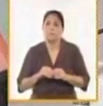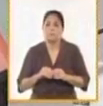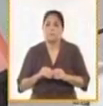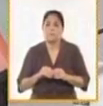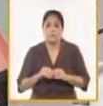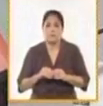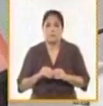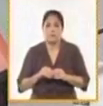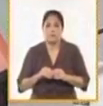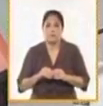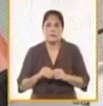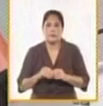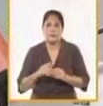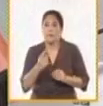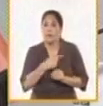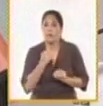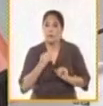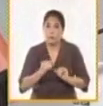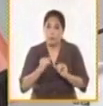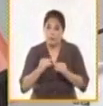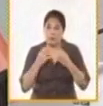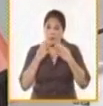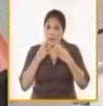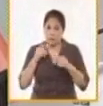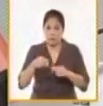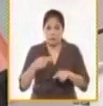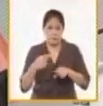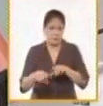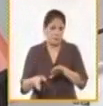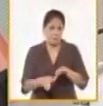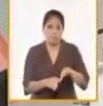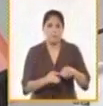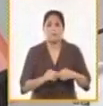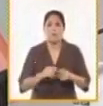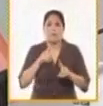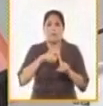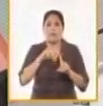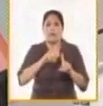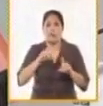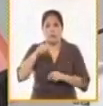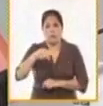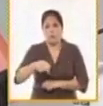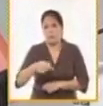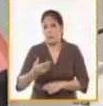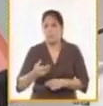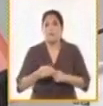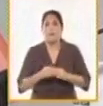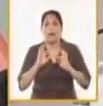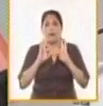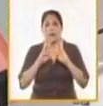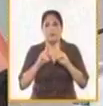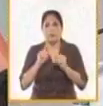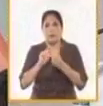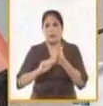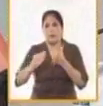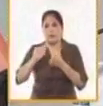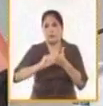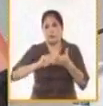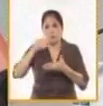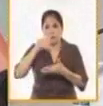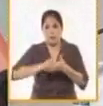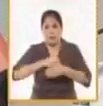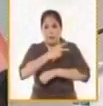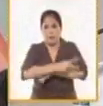Bueno, pues es nuestra noticia del día. Vamos ya al primer tema que nos ocupa en la tarde de hoy, los resultados electorales en